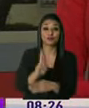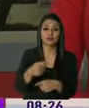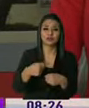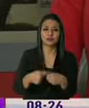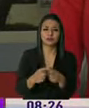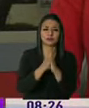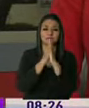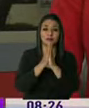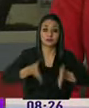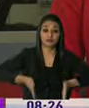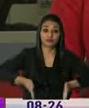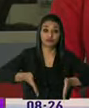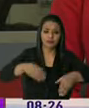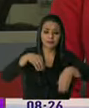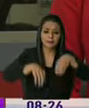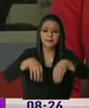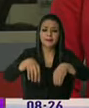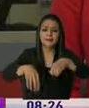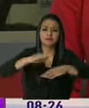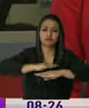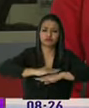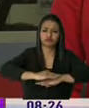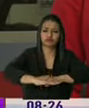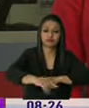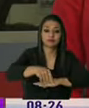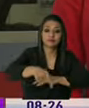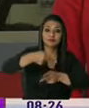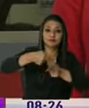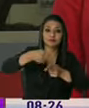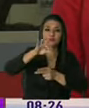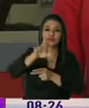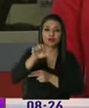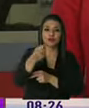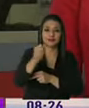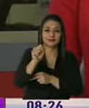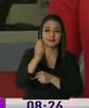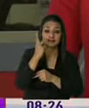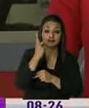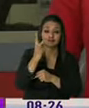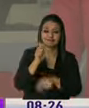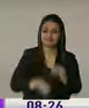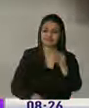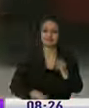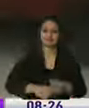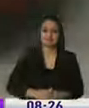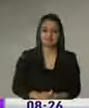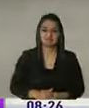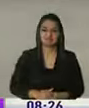bacheo correspondiente de la calle Lorenzo Flores, ya que se encuentra en muy malas condiciones.